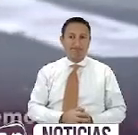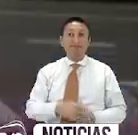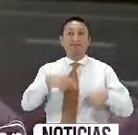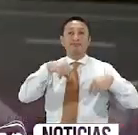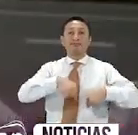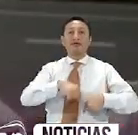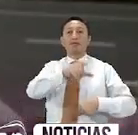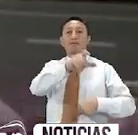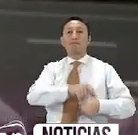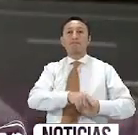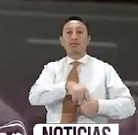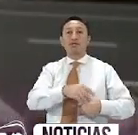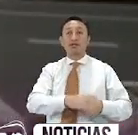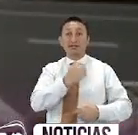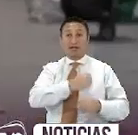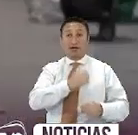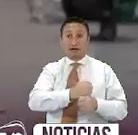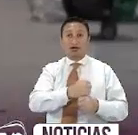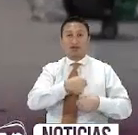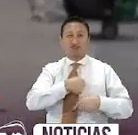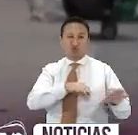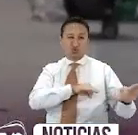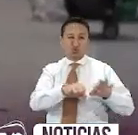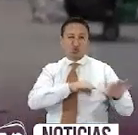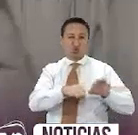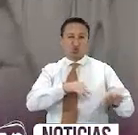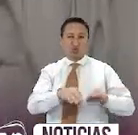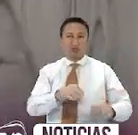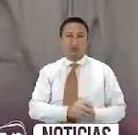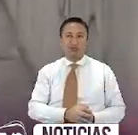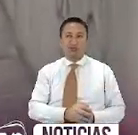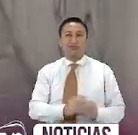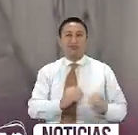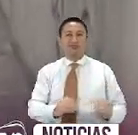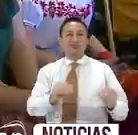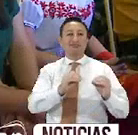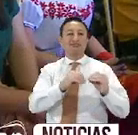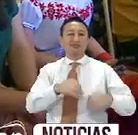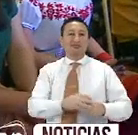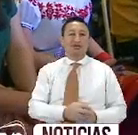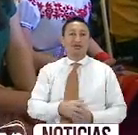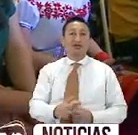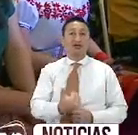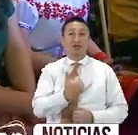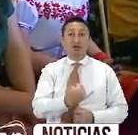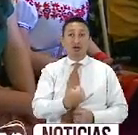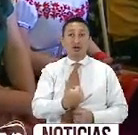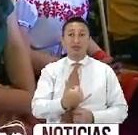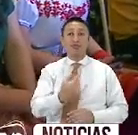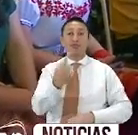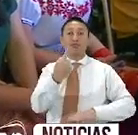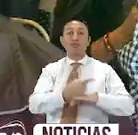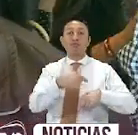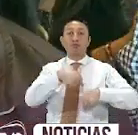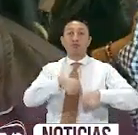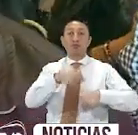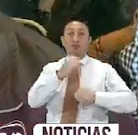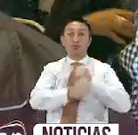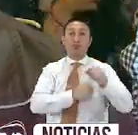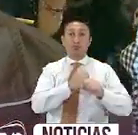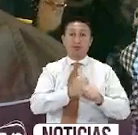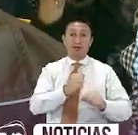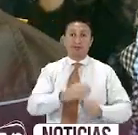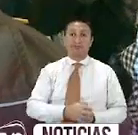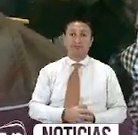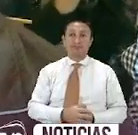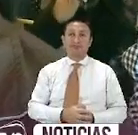de sensibilización del trabajo infantil que está presente con mayor frecuencia en épocas específicas del año. Y